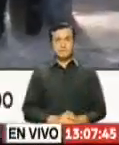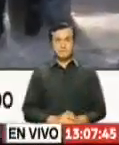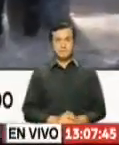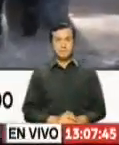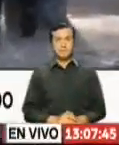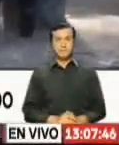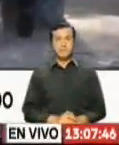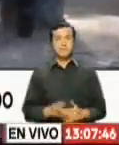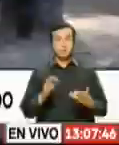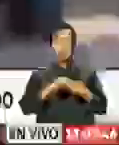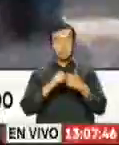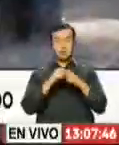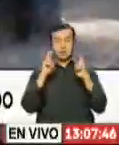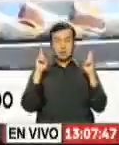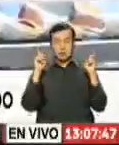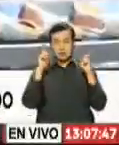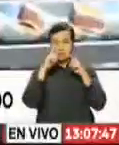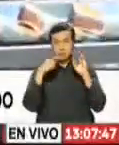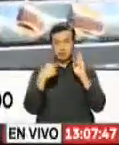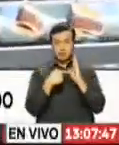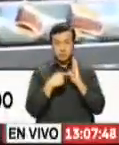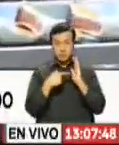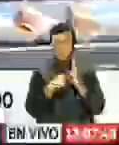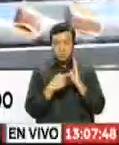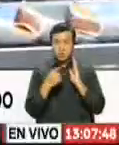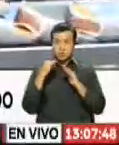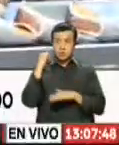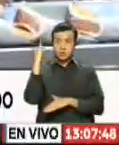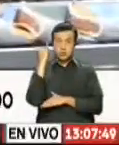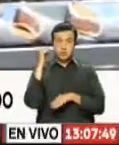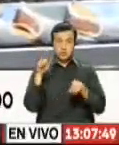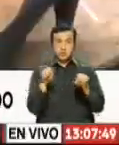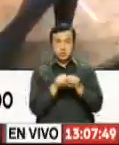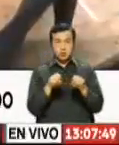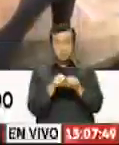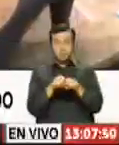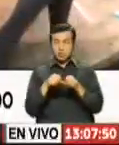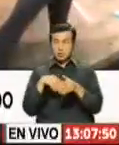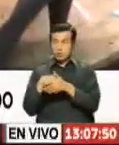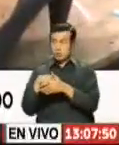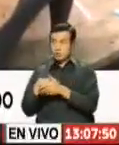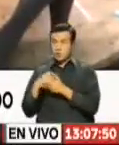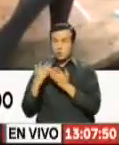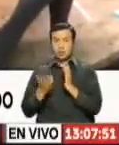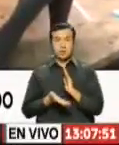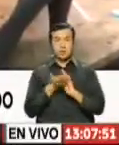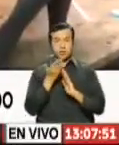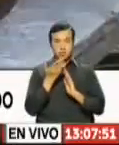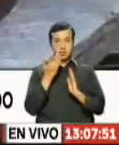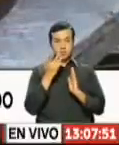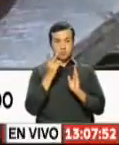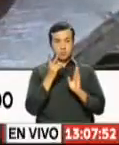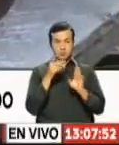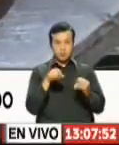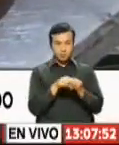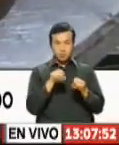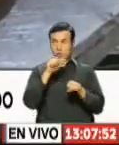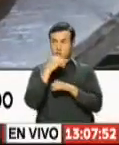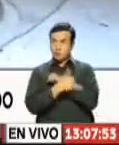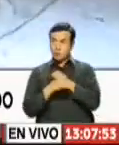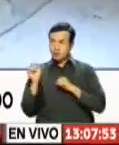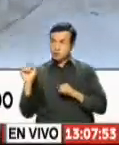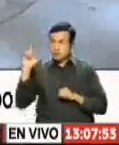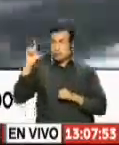Las barreras arancelarias de los últimos años beneficiaron a la industria del calzado nacional porque se elevó el costo del producto extranjero y